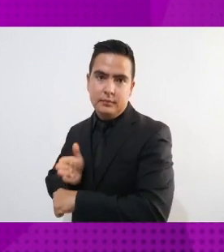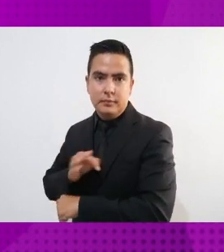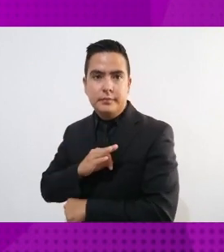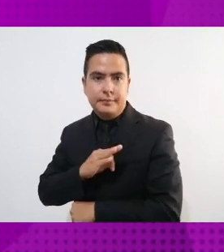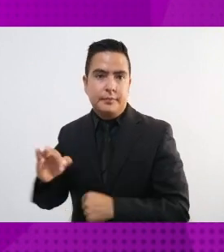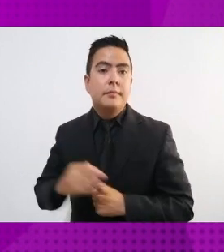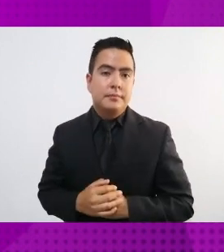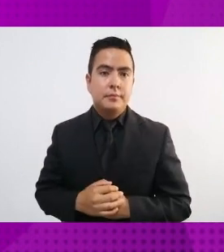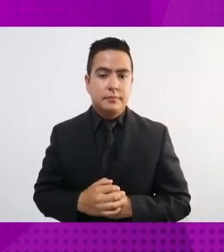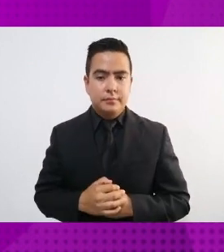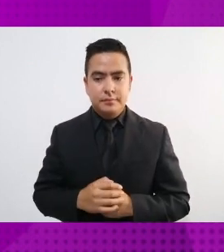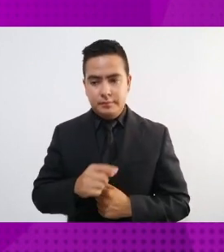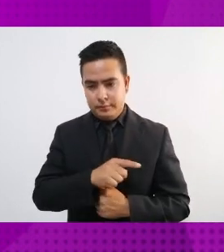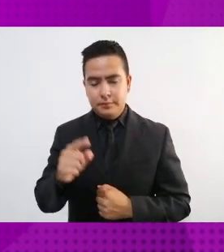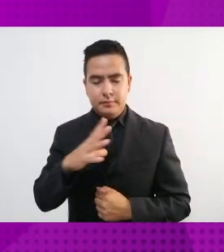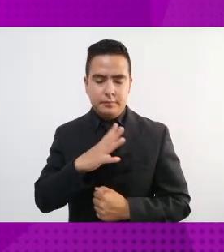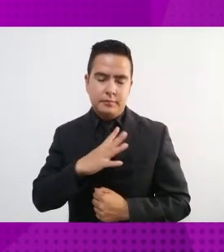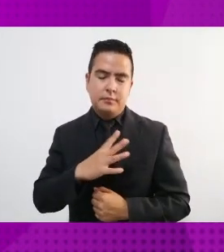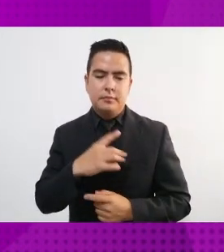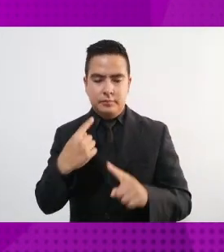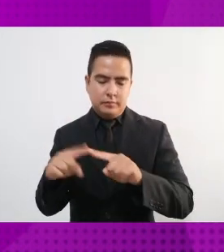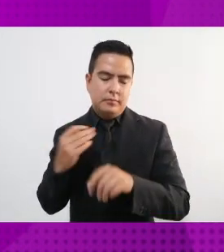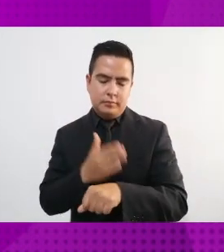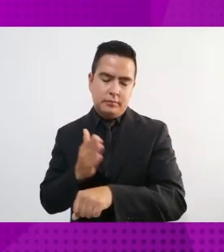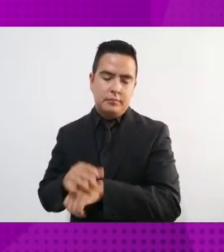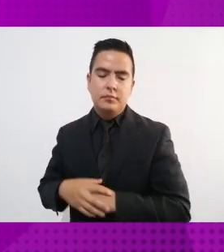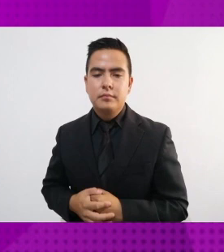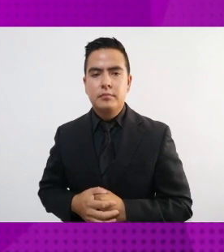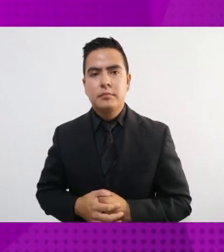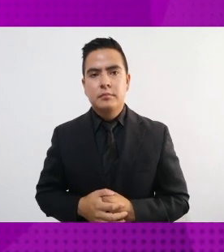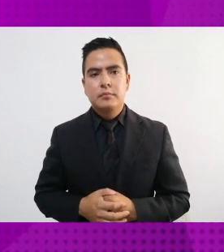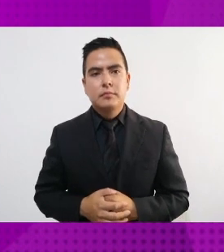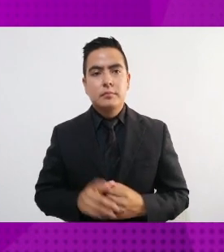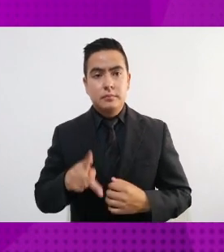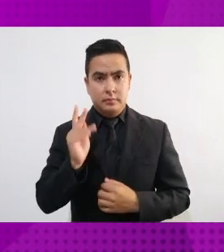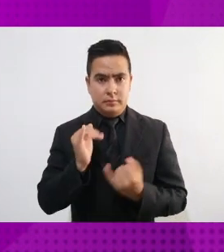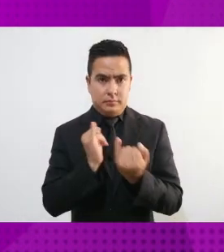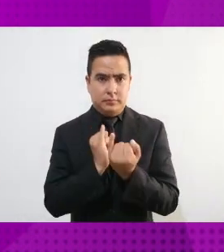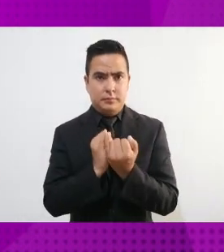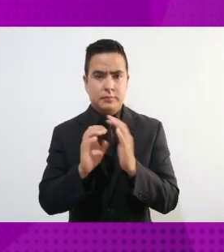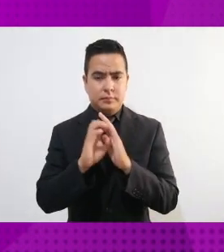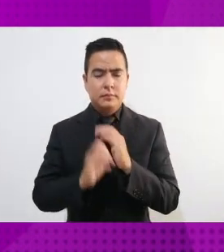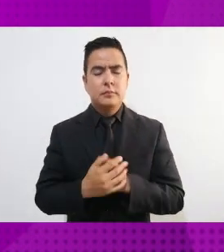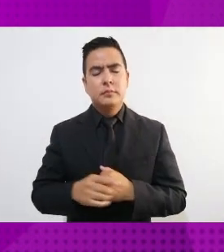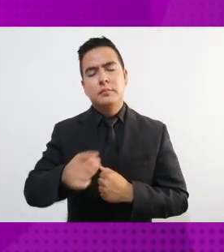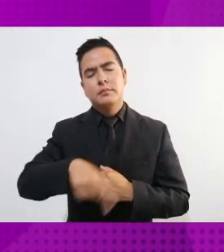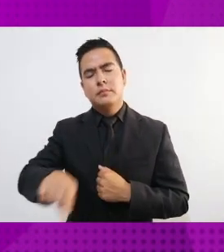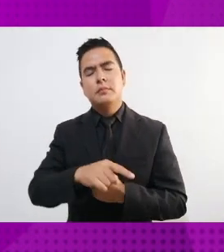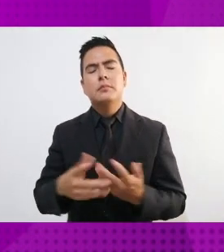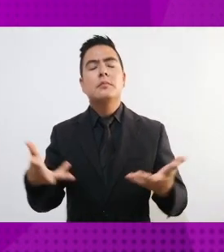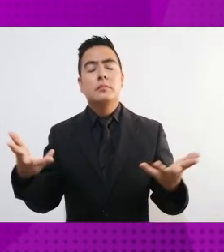en este caso por el Congreso local. Pero además tiene otras funciones. No nada más se encarga el Congreso de